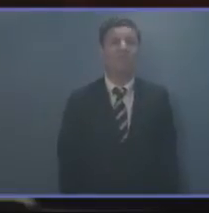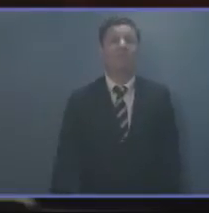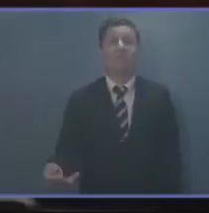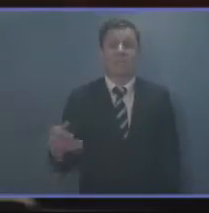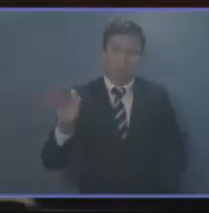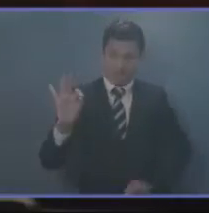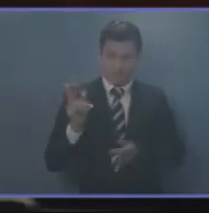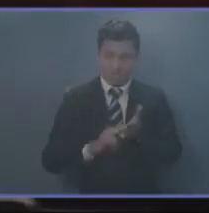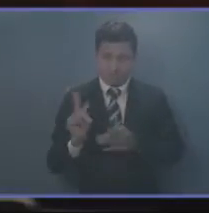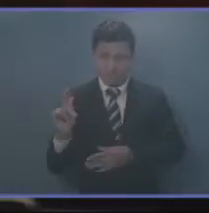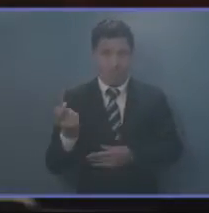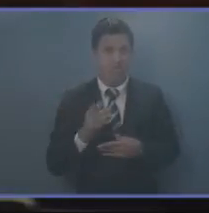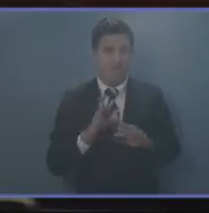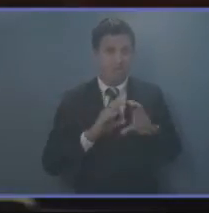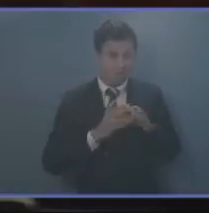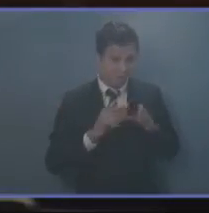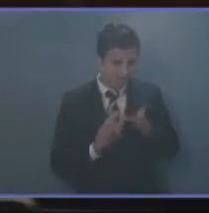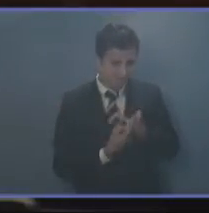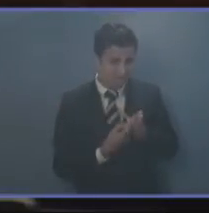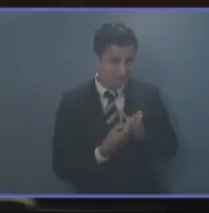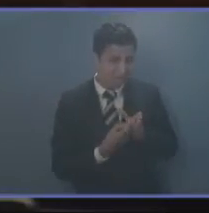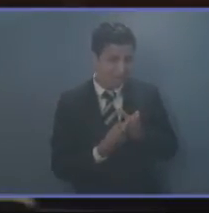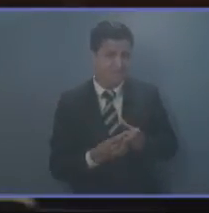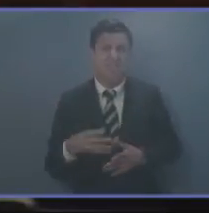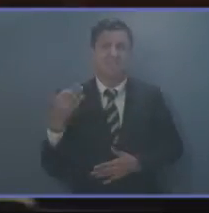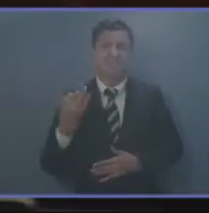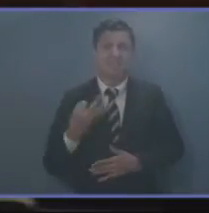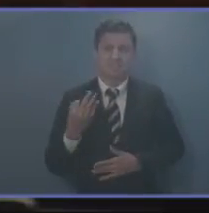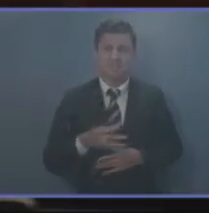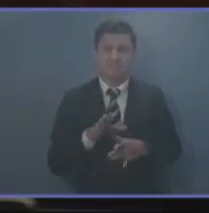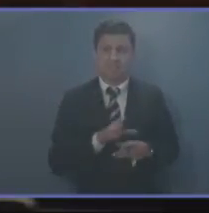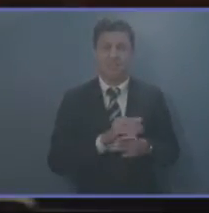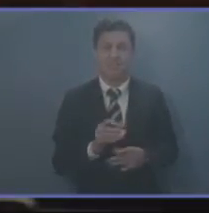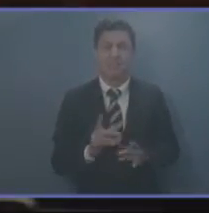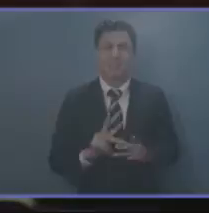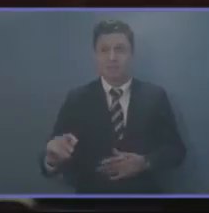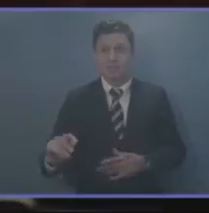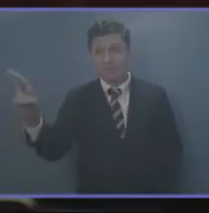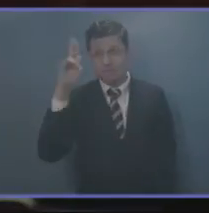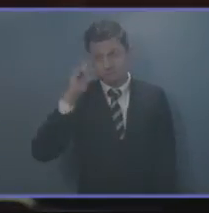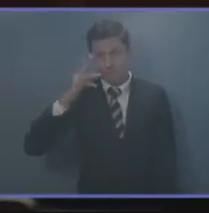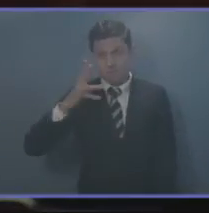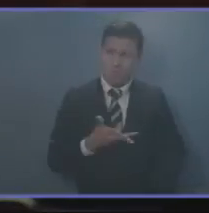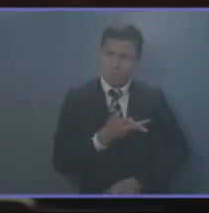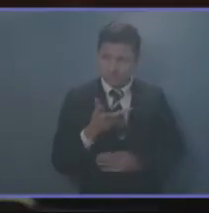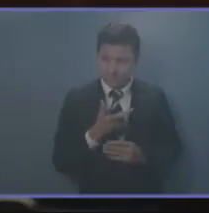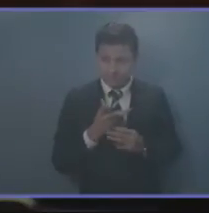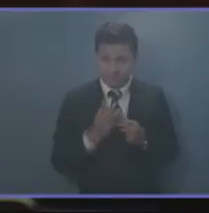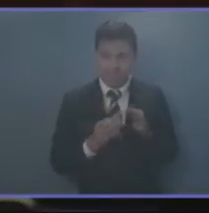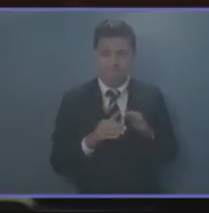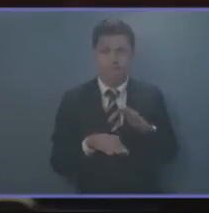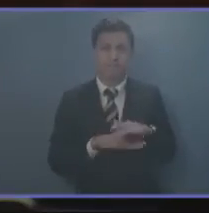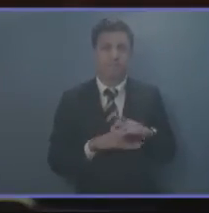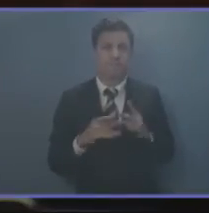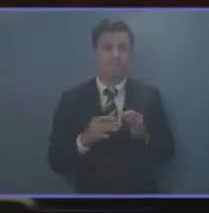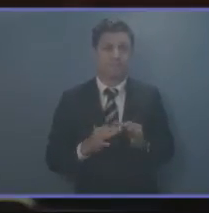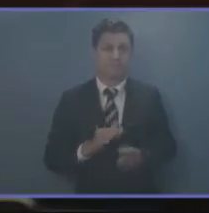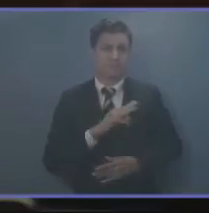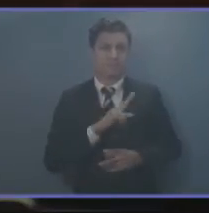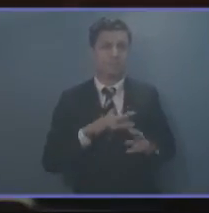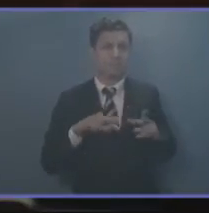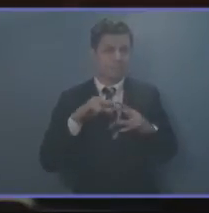o inconveniencia de su concesión. Pero deberá tomarse en cuenta, más que todo, justificaciones de índole moral, o